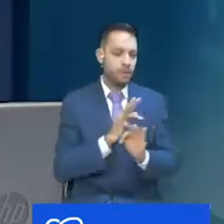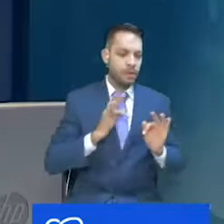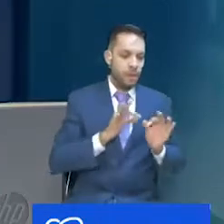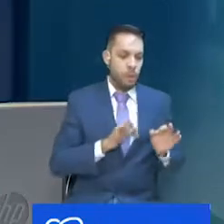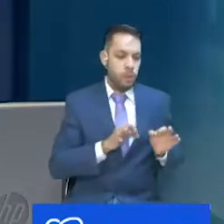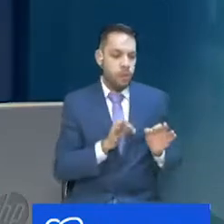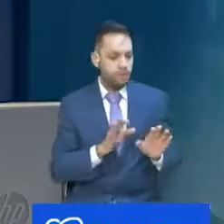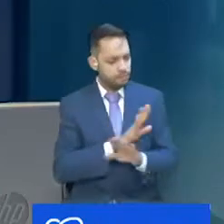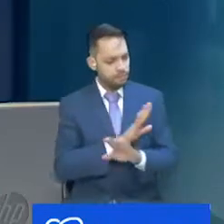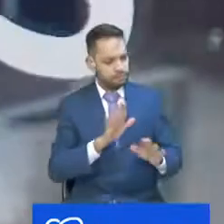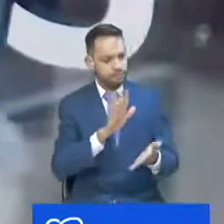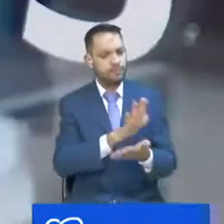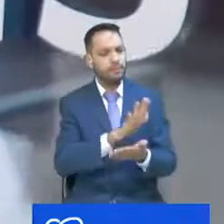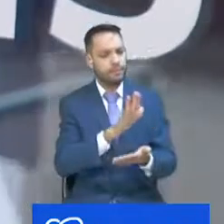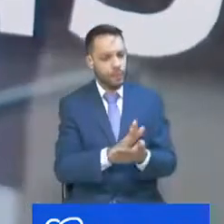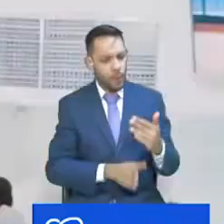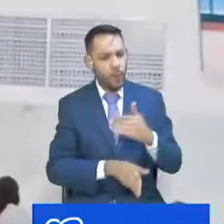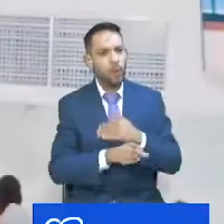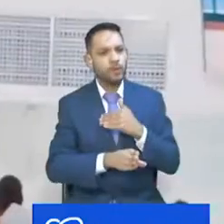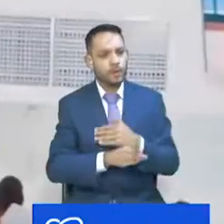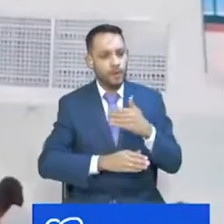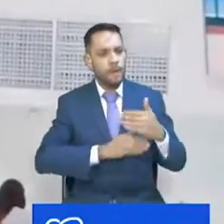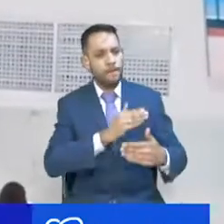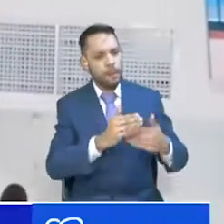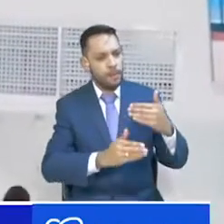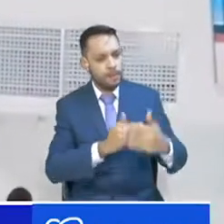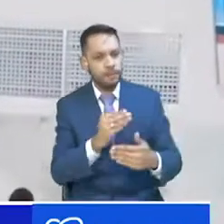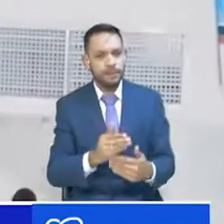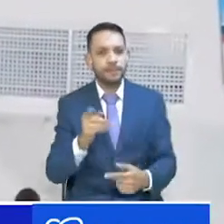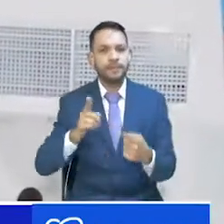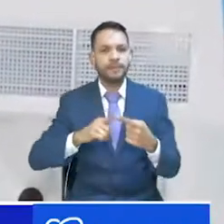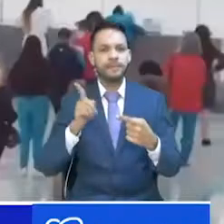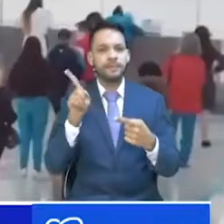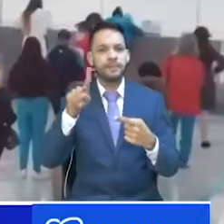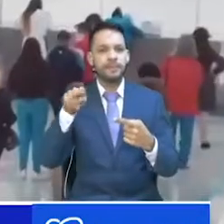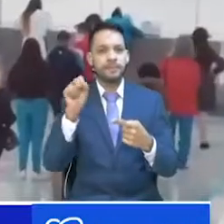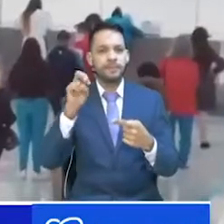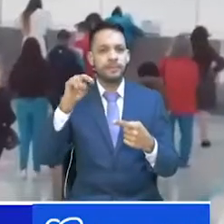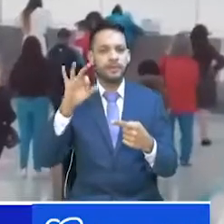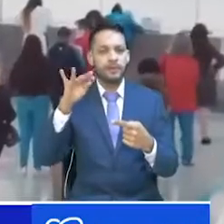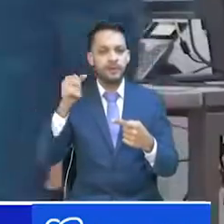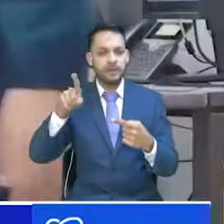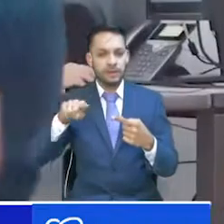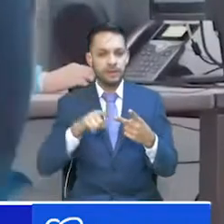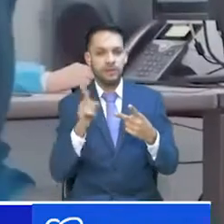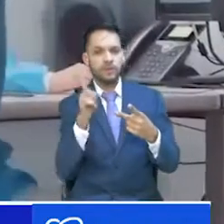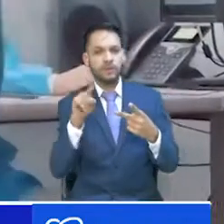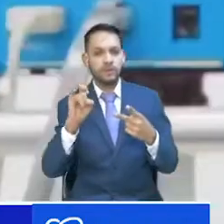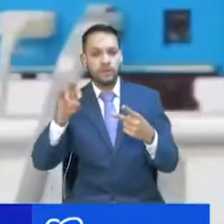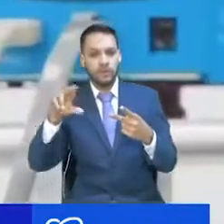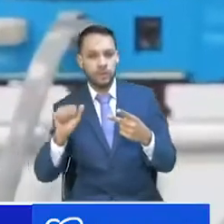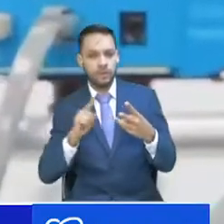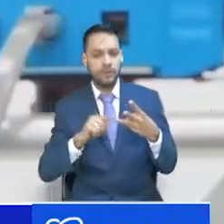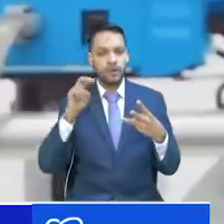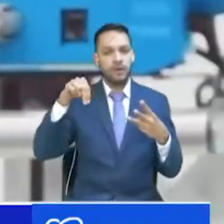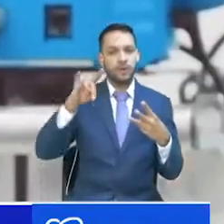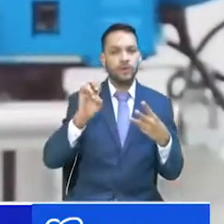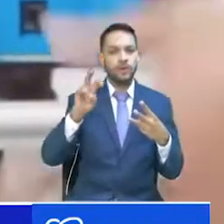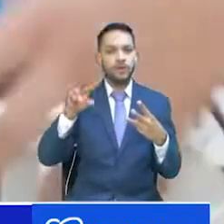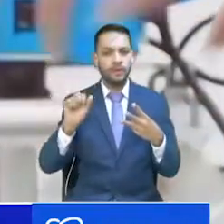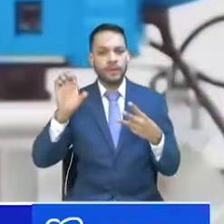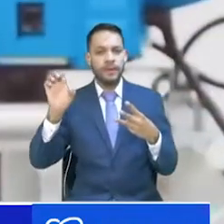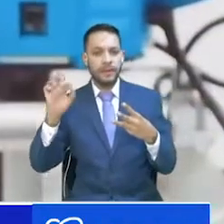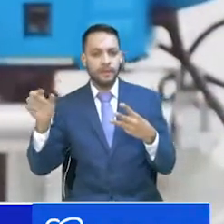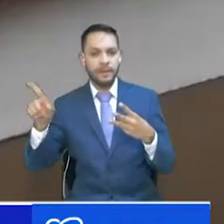tienen pendientes xanit al sur a nueva ips y salud total son las nuevas ips las que usted como